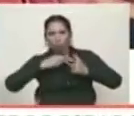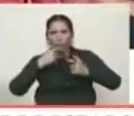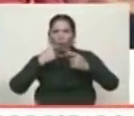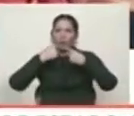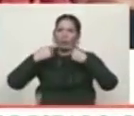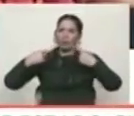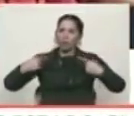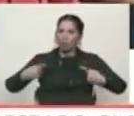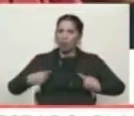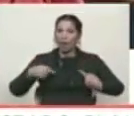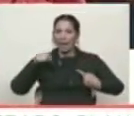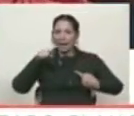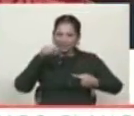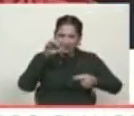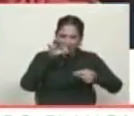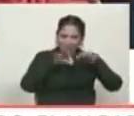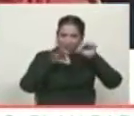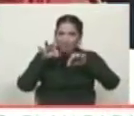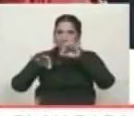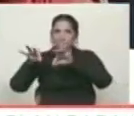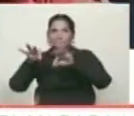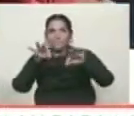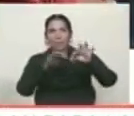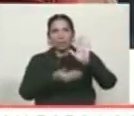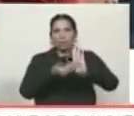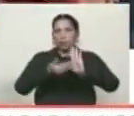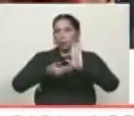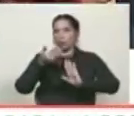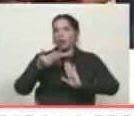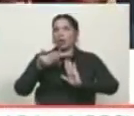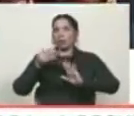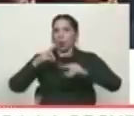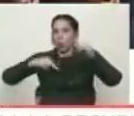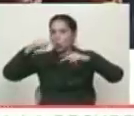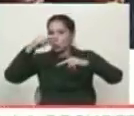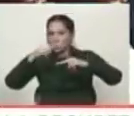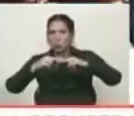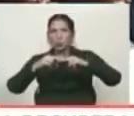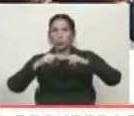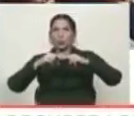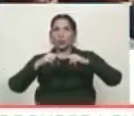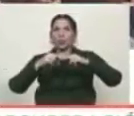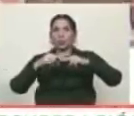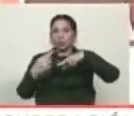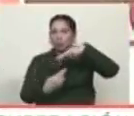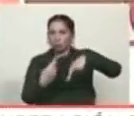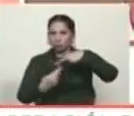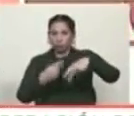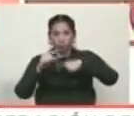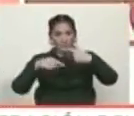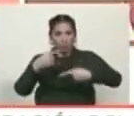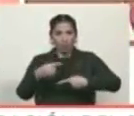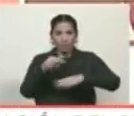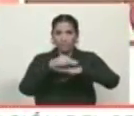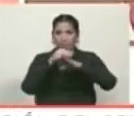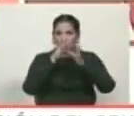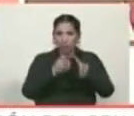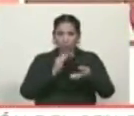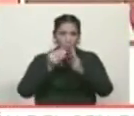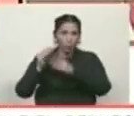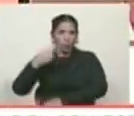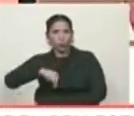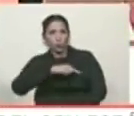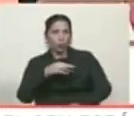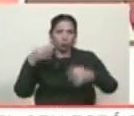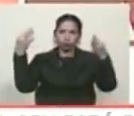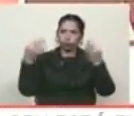la semilla fundamental para construir y garantizar la irreversibilidad de la revolución. Así que mañana, desde el Ministerio de Comunas, estamos seguros,